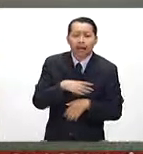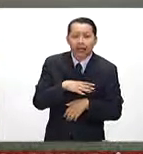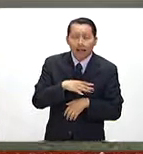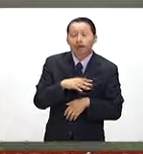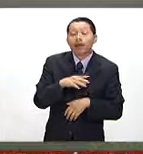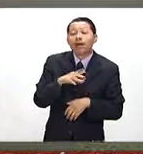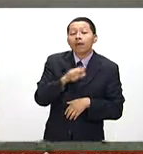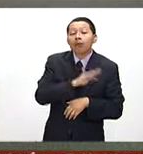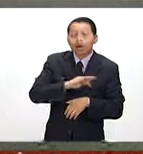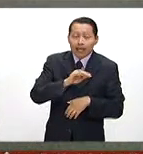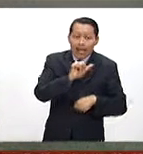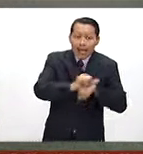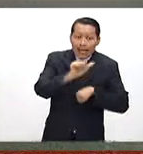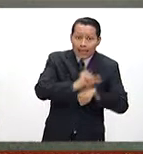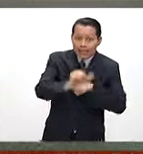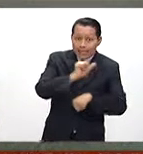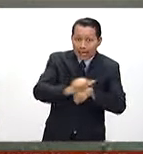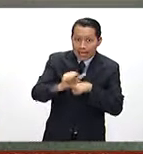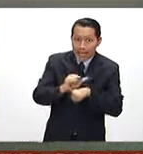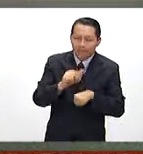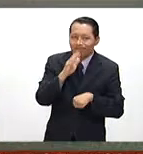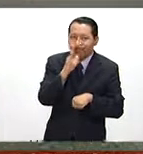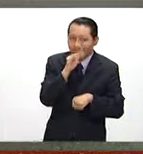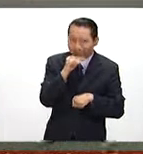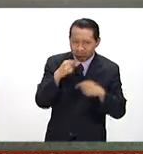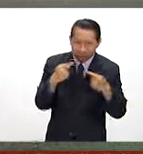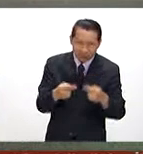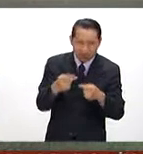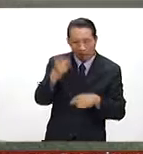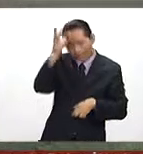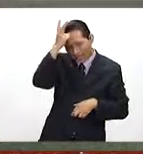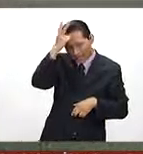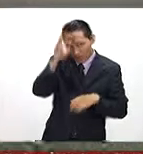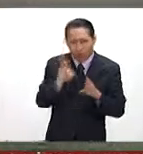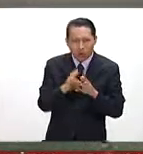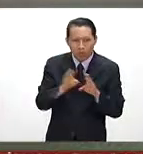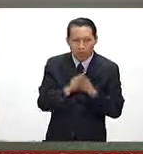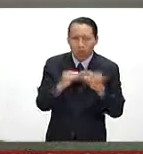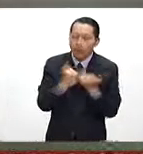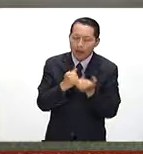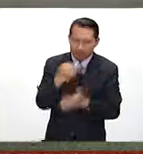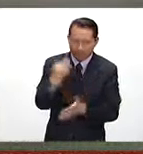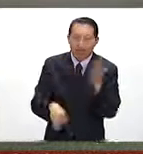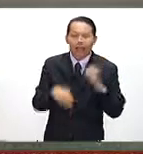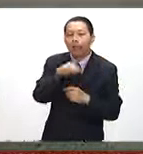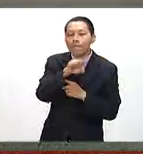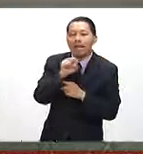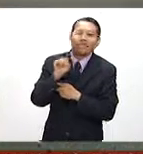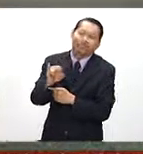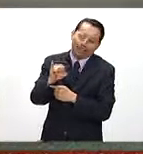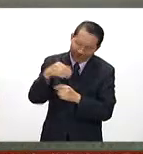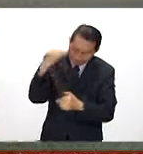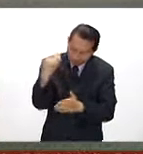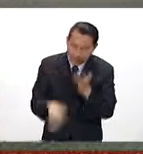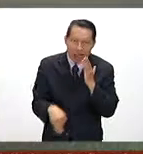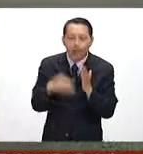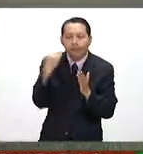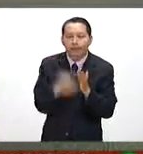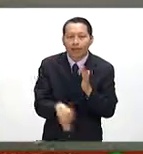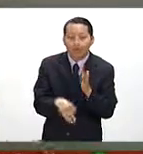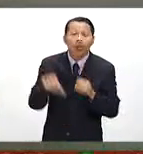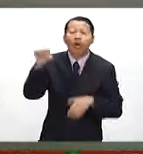Bauza con su Argentina no pudo pasar del empate con Perú. Les hace falta todavía Lionel Messi, se demuestra el poder. Y hoy